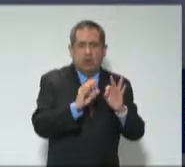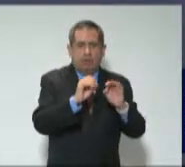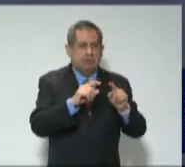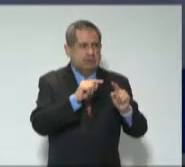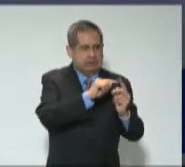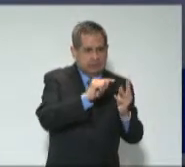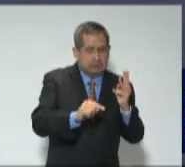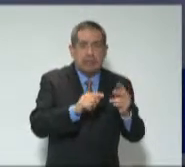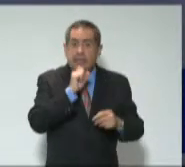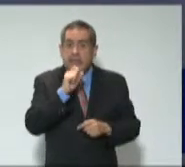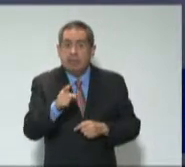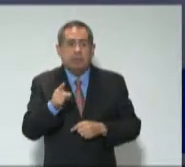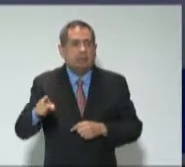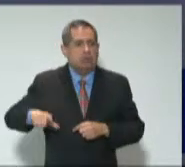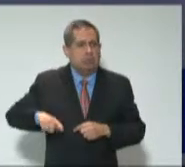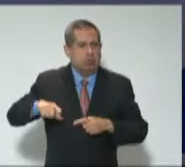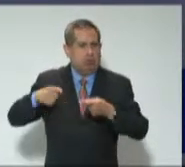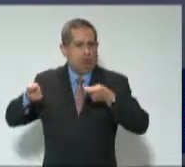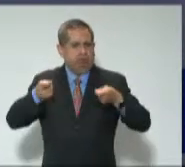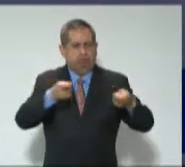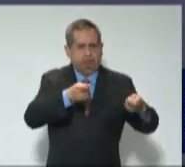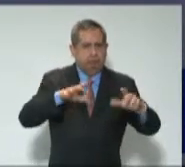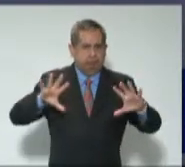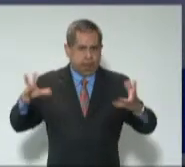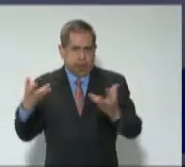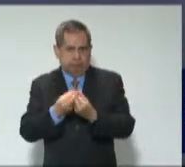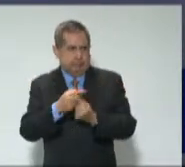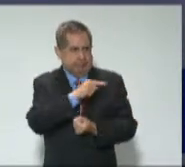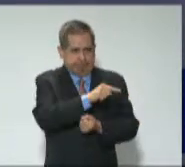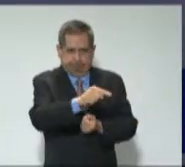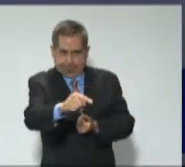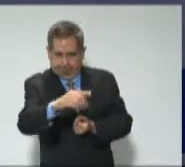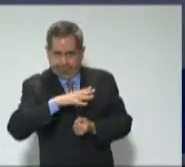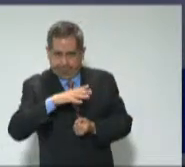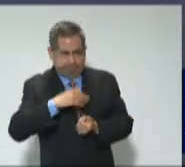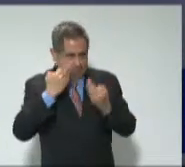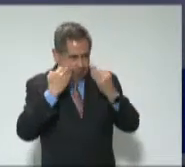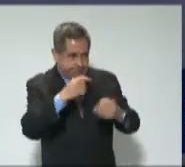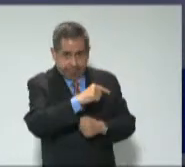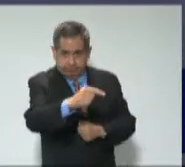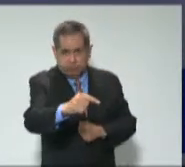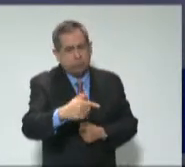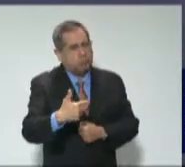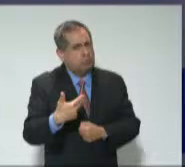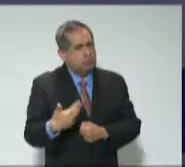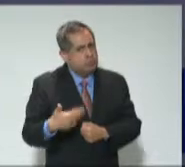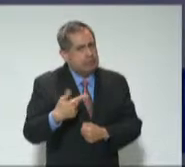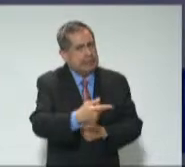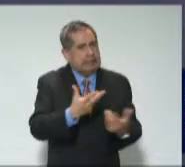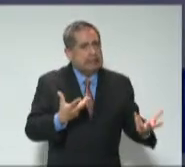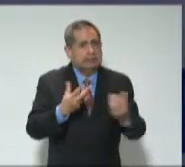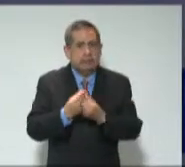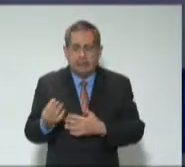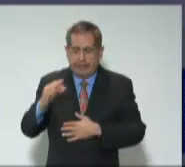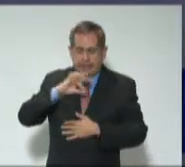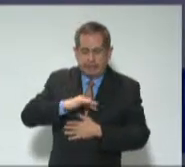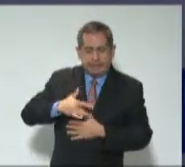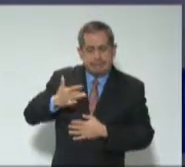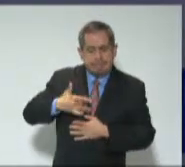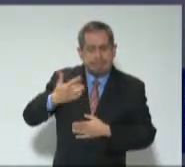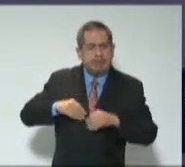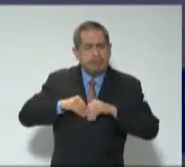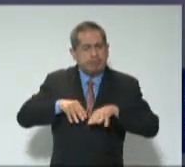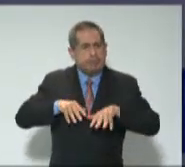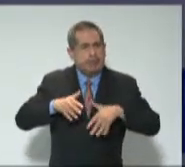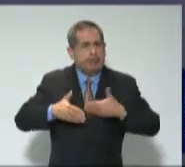tres poderes de la unión y de los organismos garantes de los estados debe ser un fecundo semillero de propuestas que